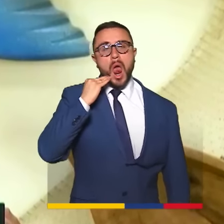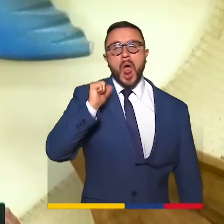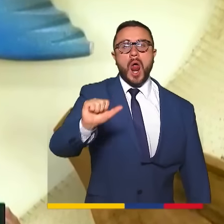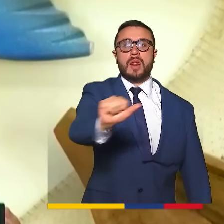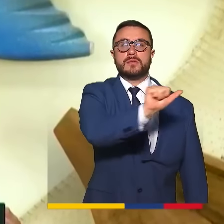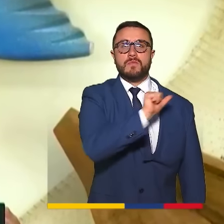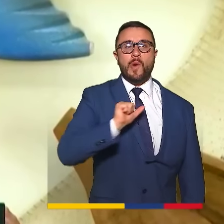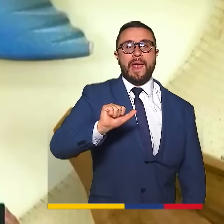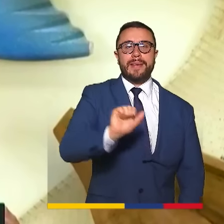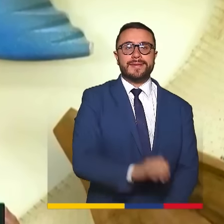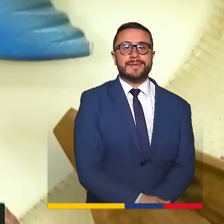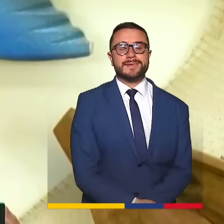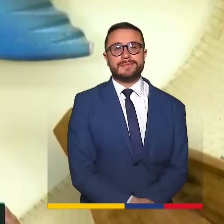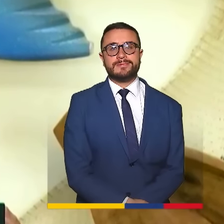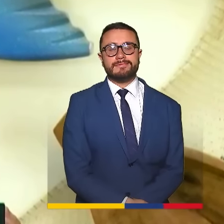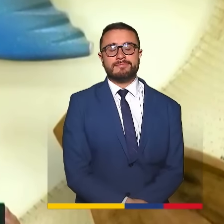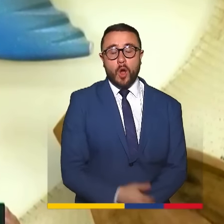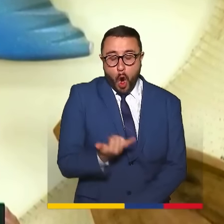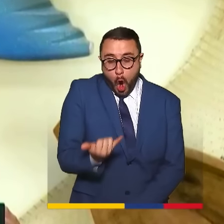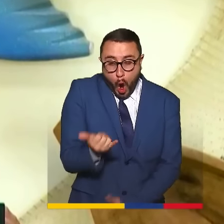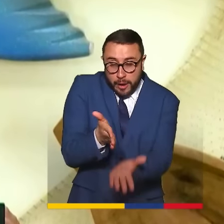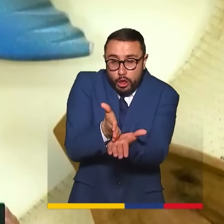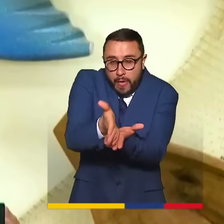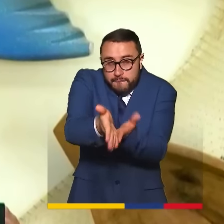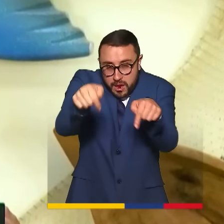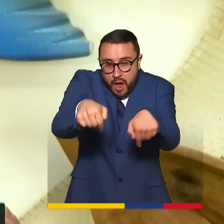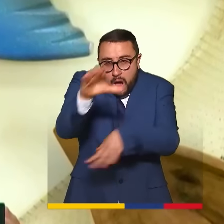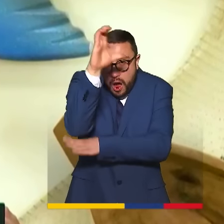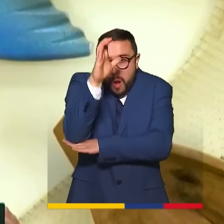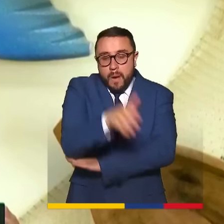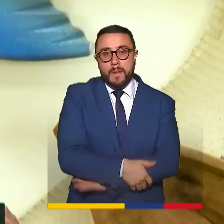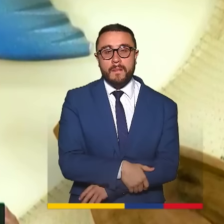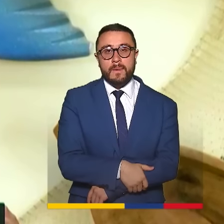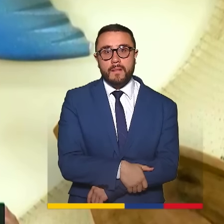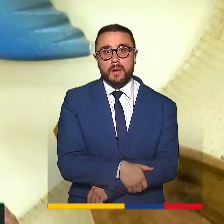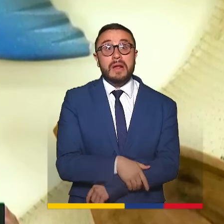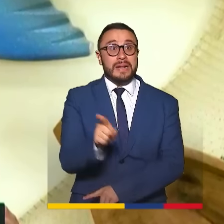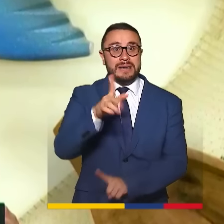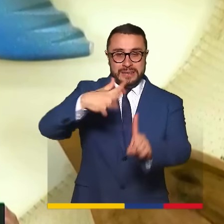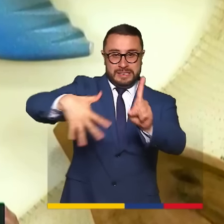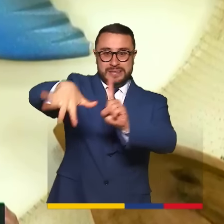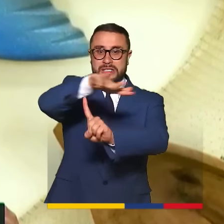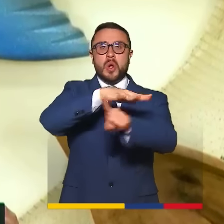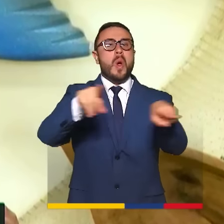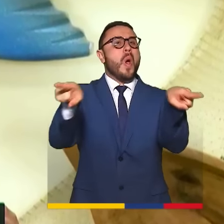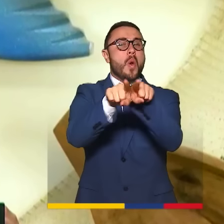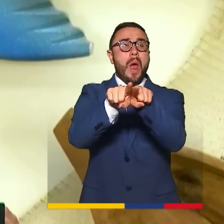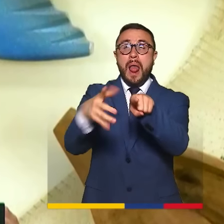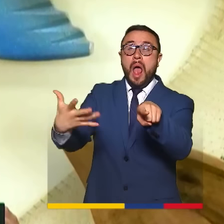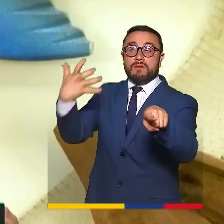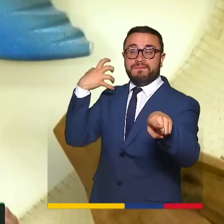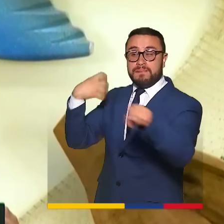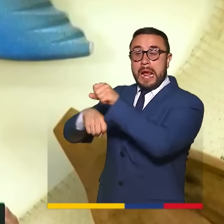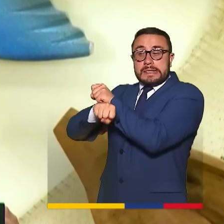La condición de la mujer en Colombia es una condición de esclavitud